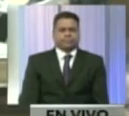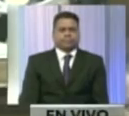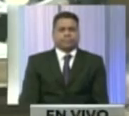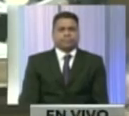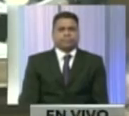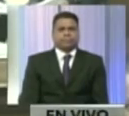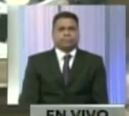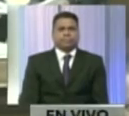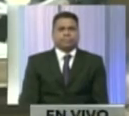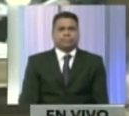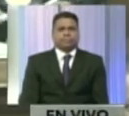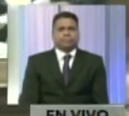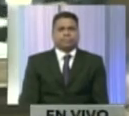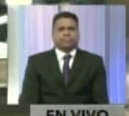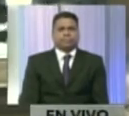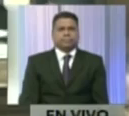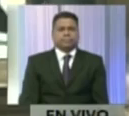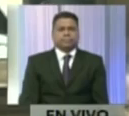Yo la tengo aquí,